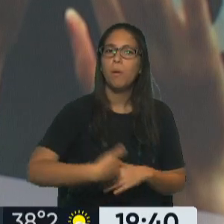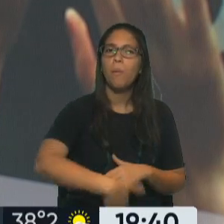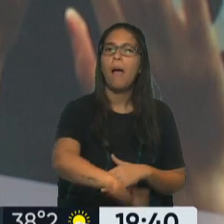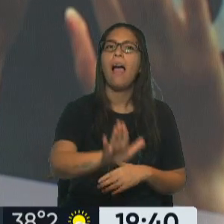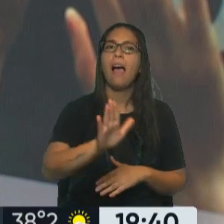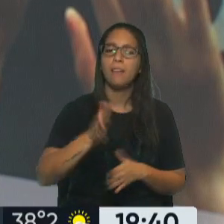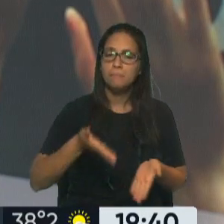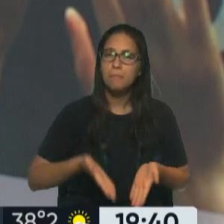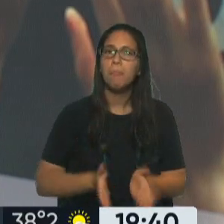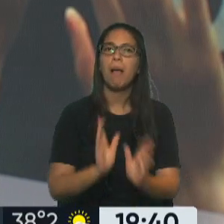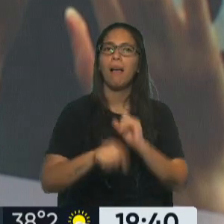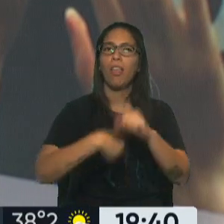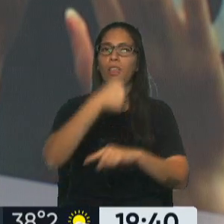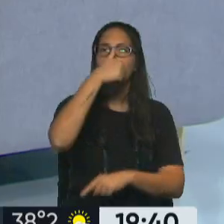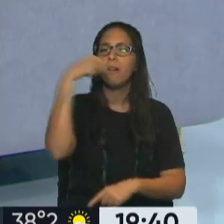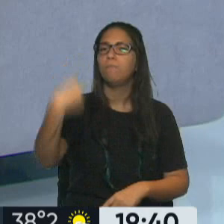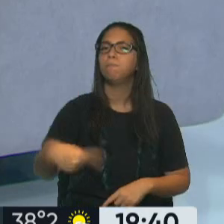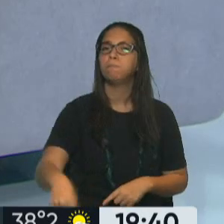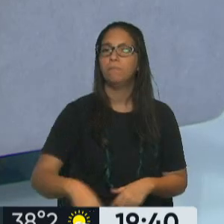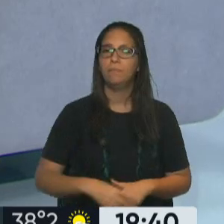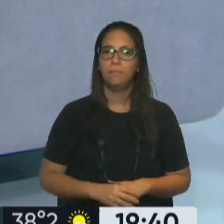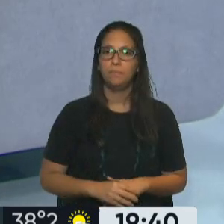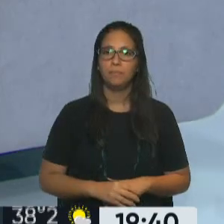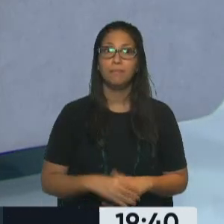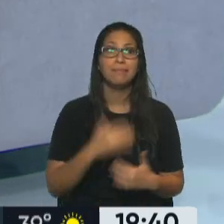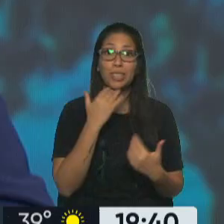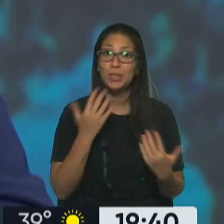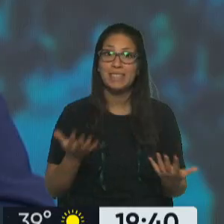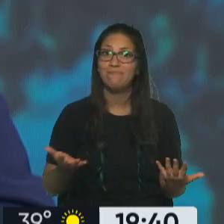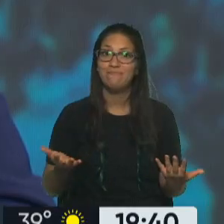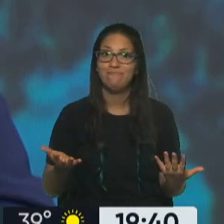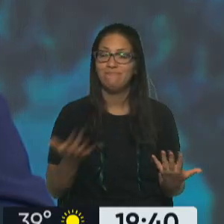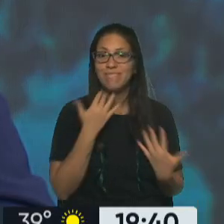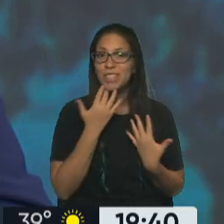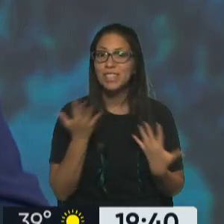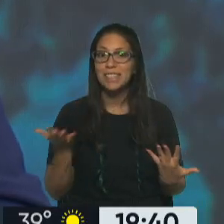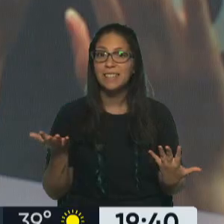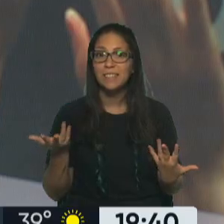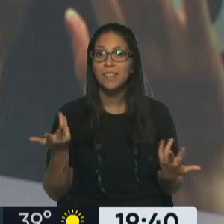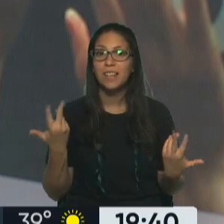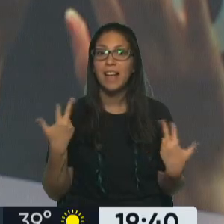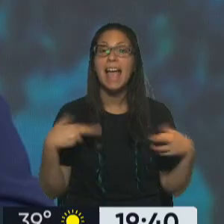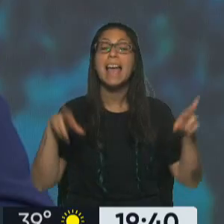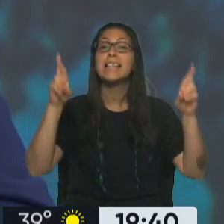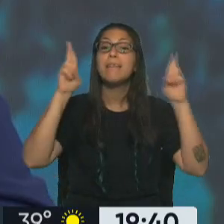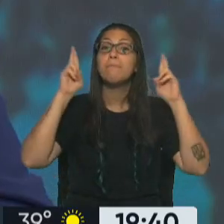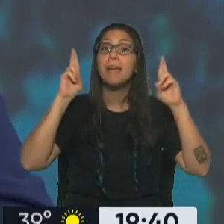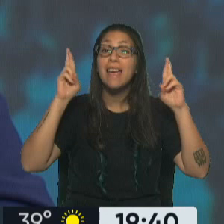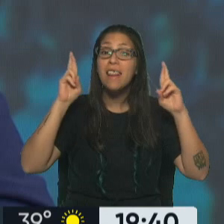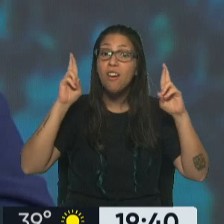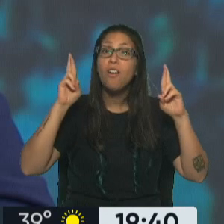parirse este próximo domingo no lo sé No lo sé más allá de de los